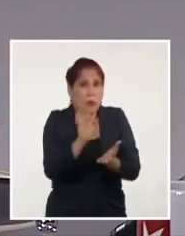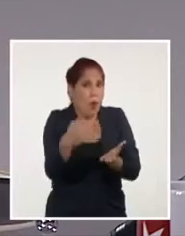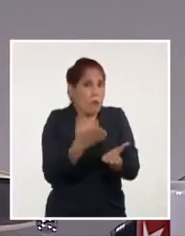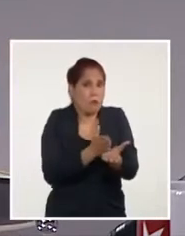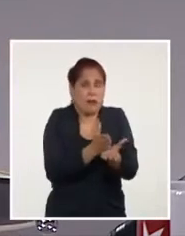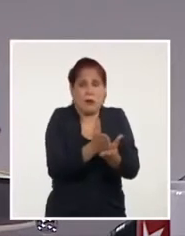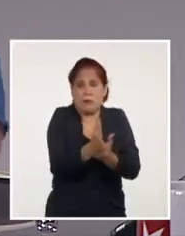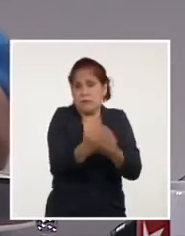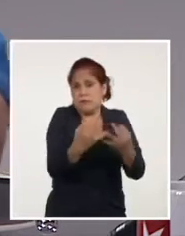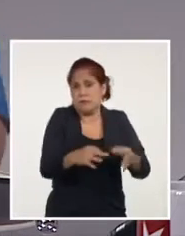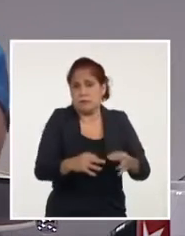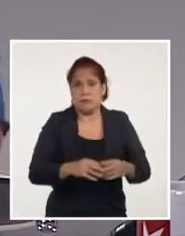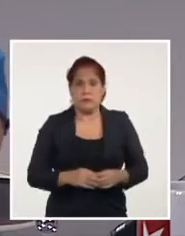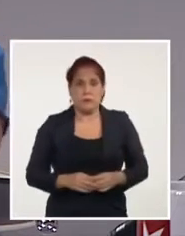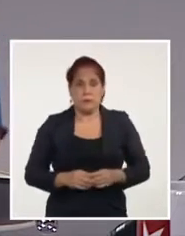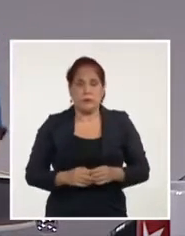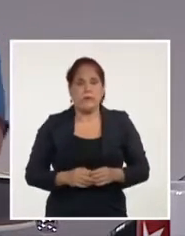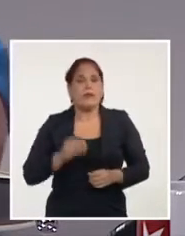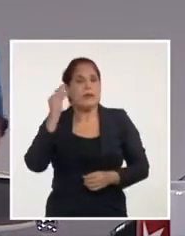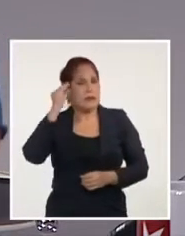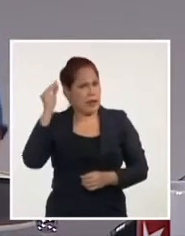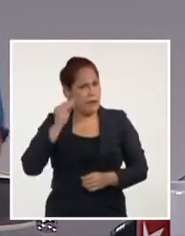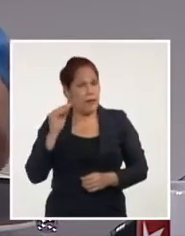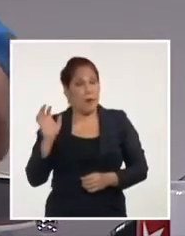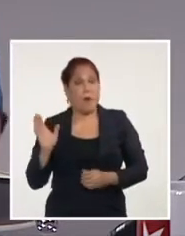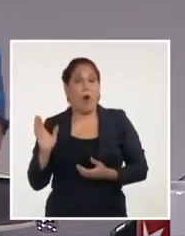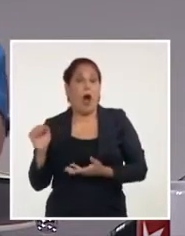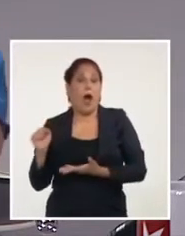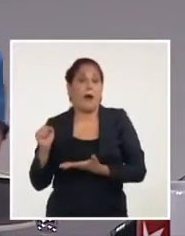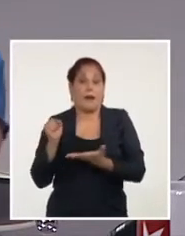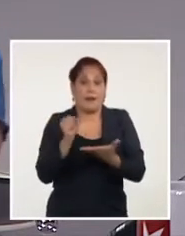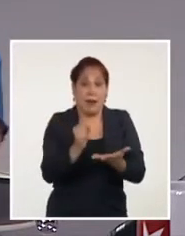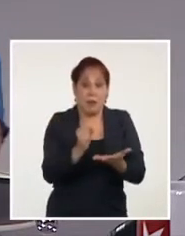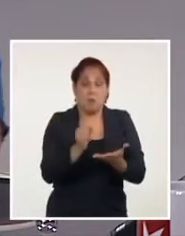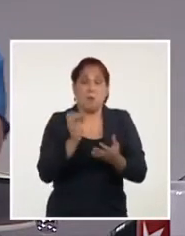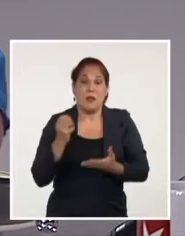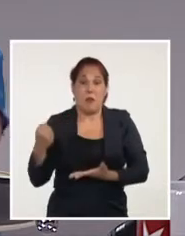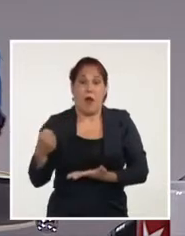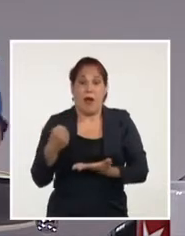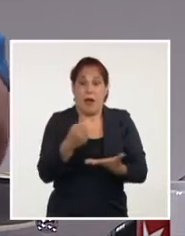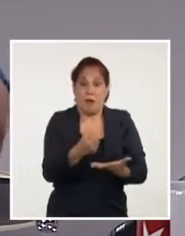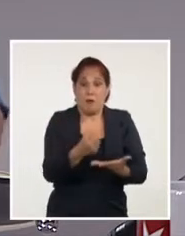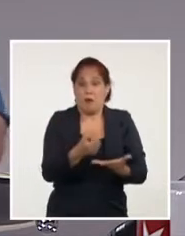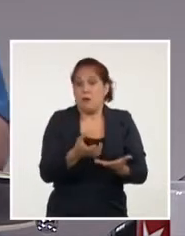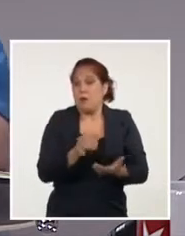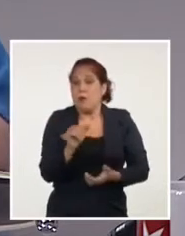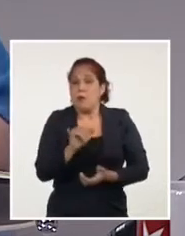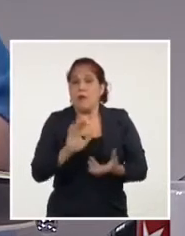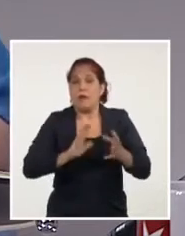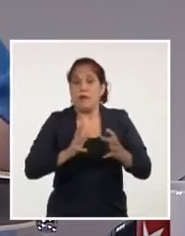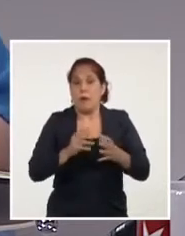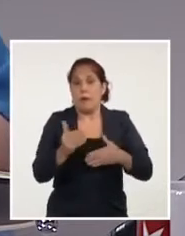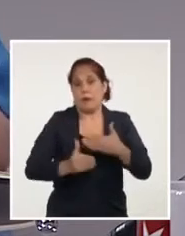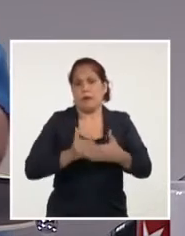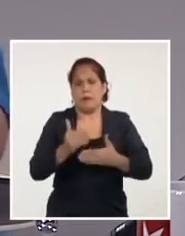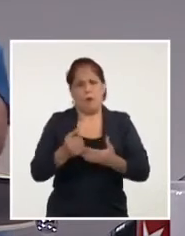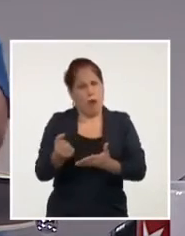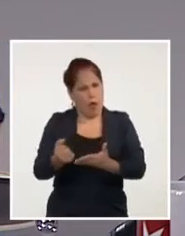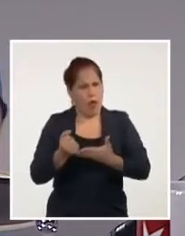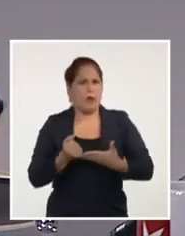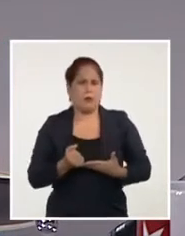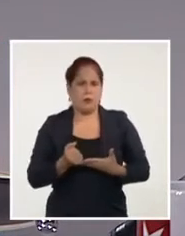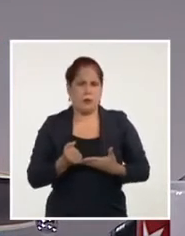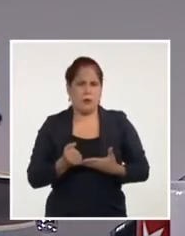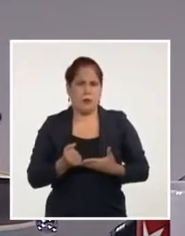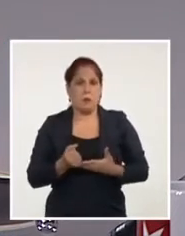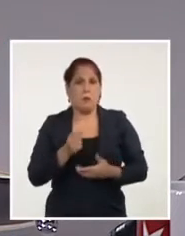árbol. O sea, hay que lidiar con eso, apropiarse de eso, pero hay que tener un pensamiento crítico. Yo creo que estos procesos ayudan. El hecho de que la